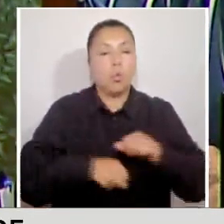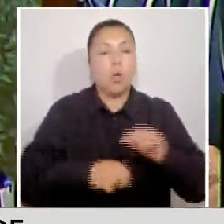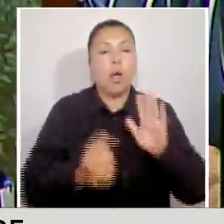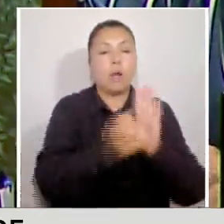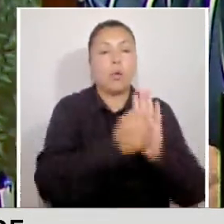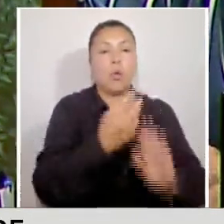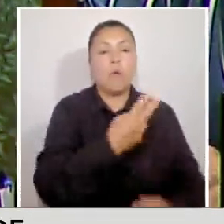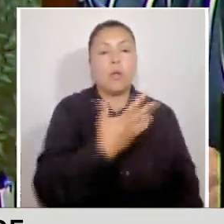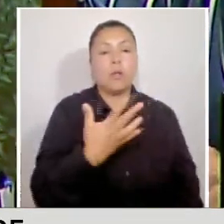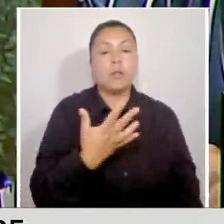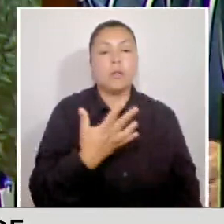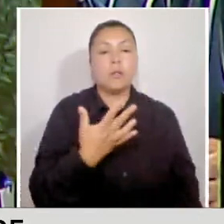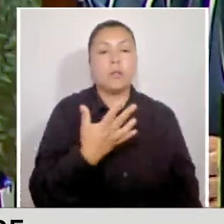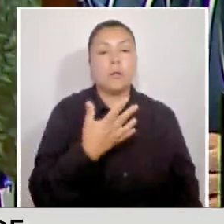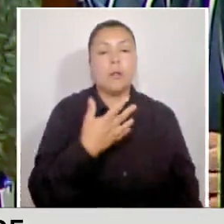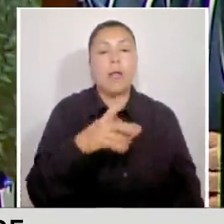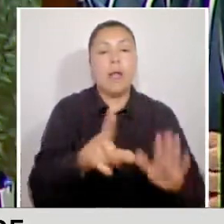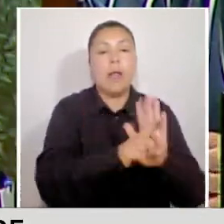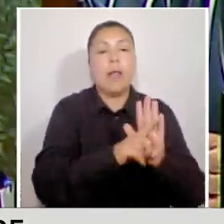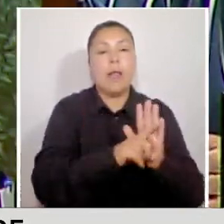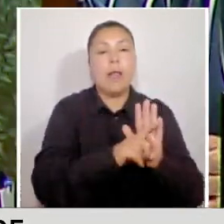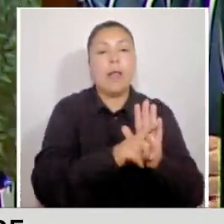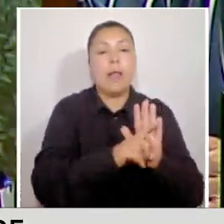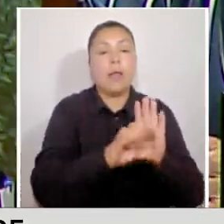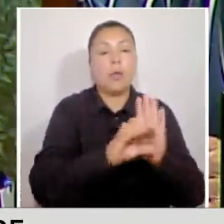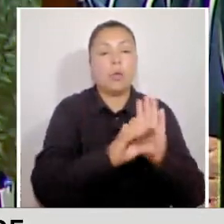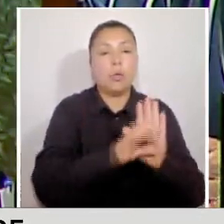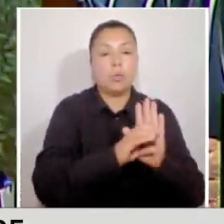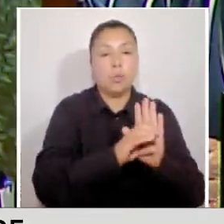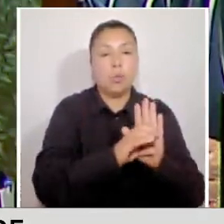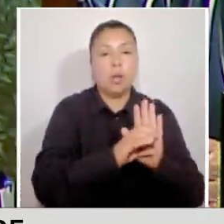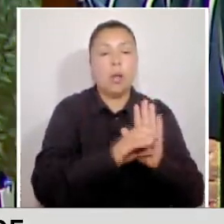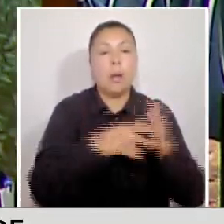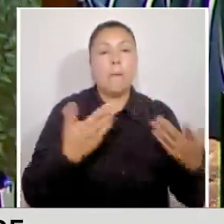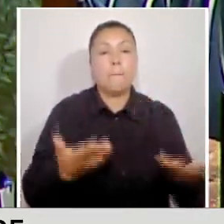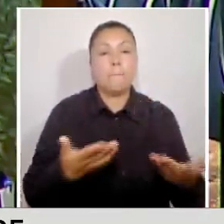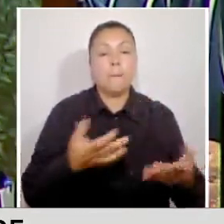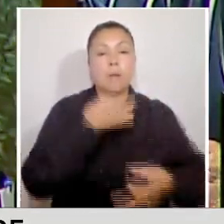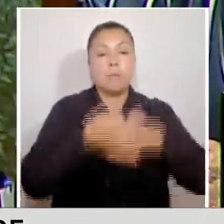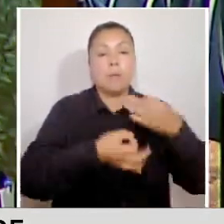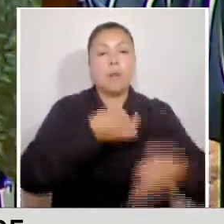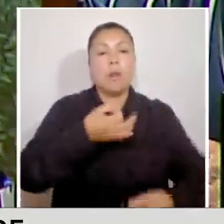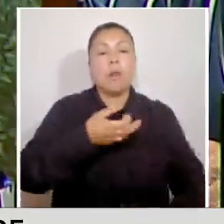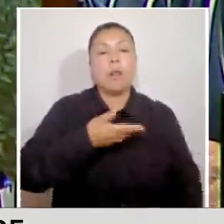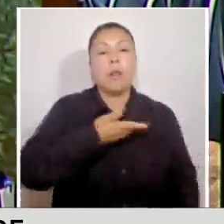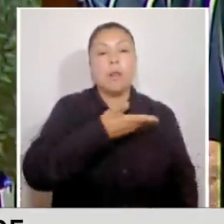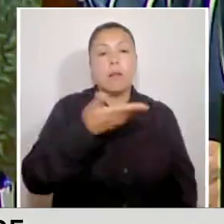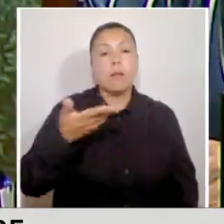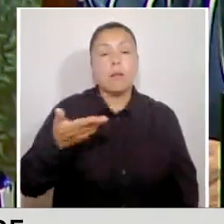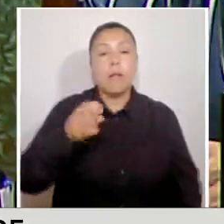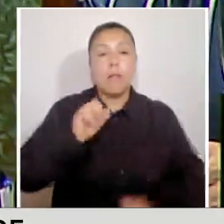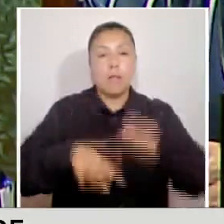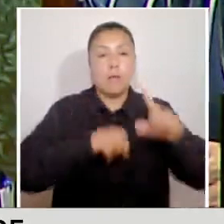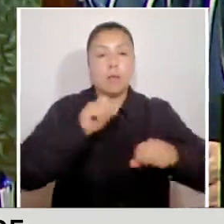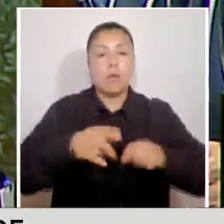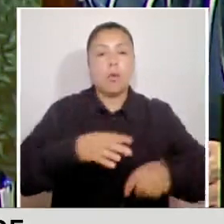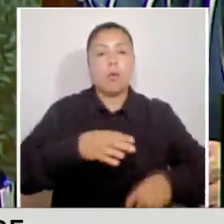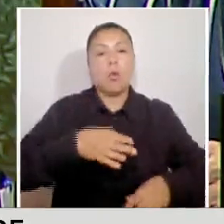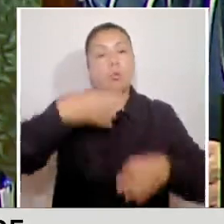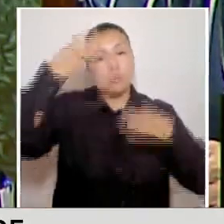25 de la Ley Orgánica constitucional para ello Le ofrezco la palabra para defender su